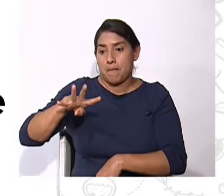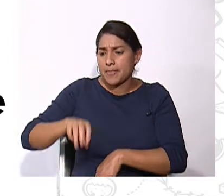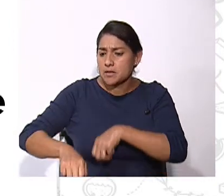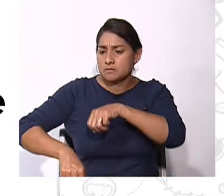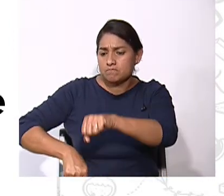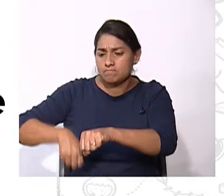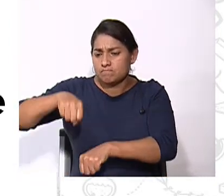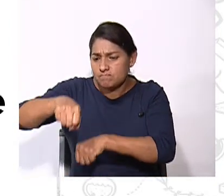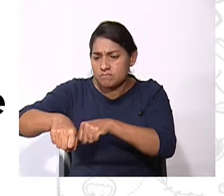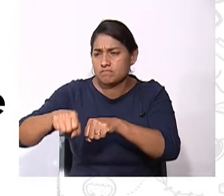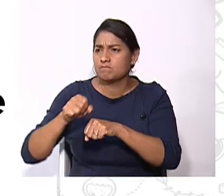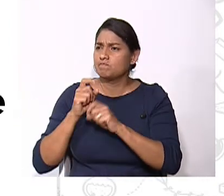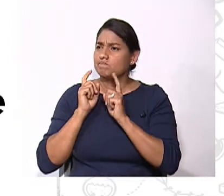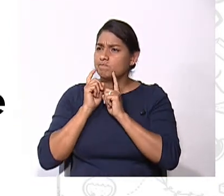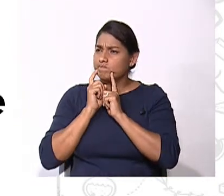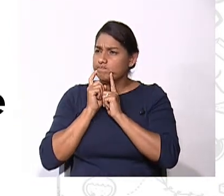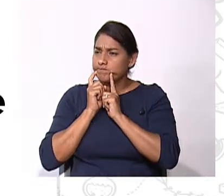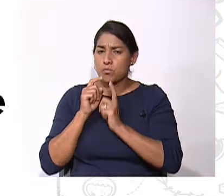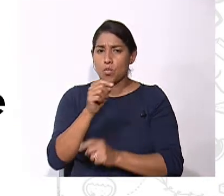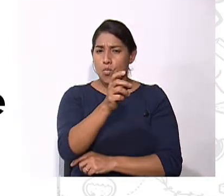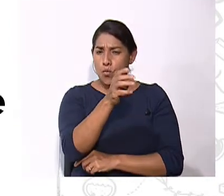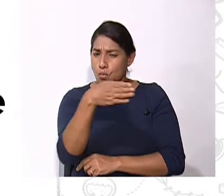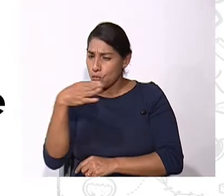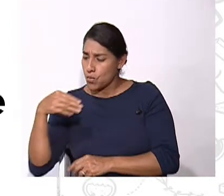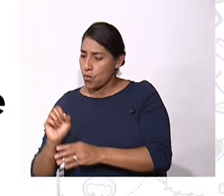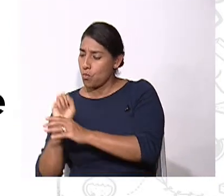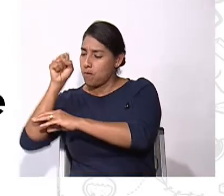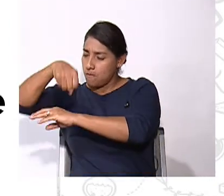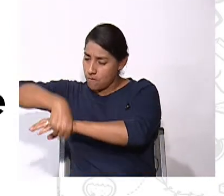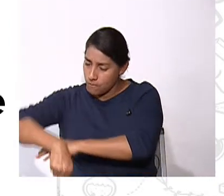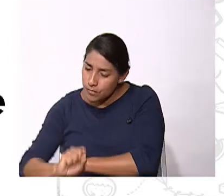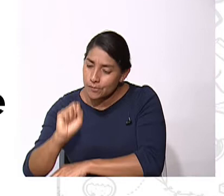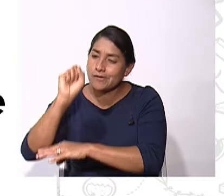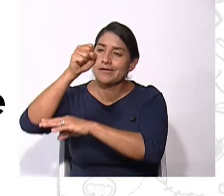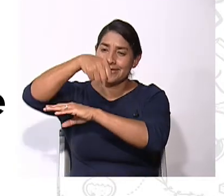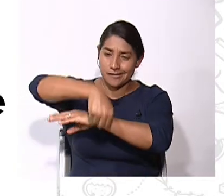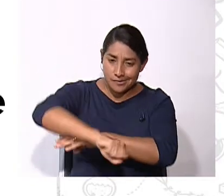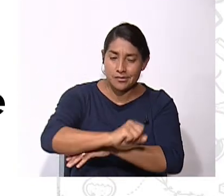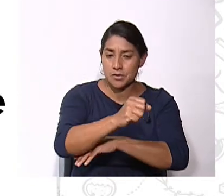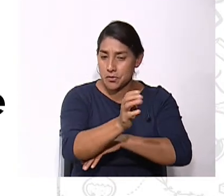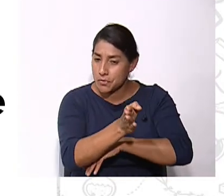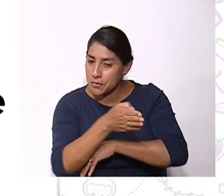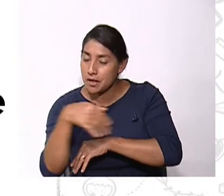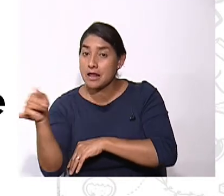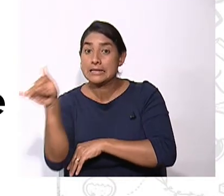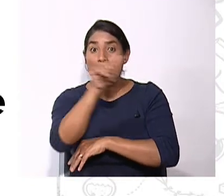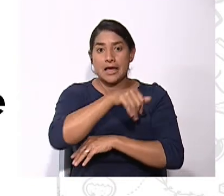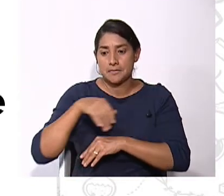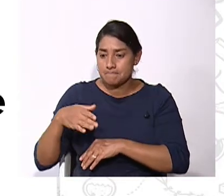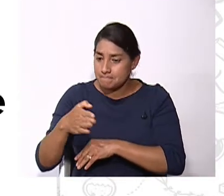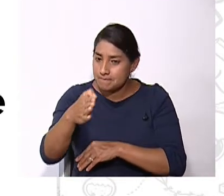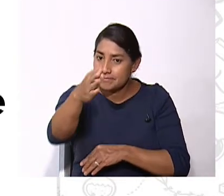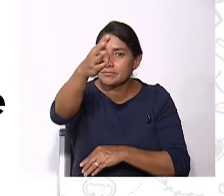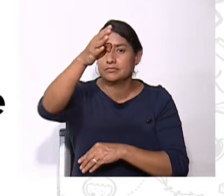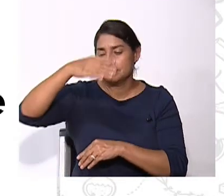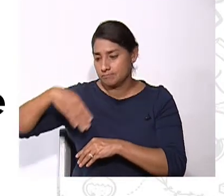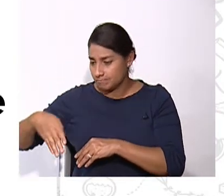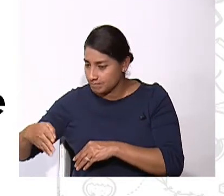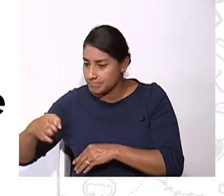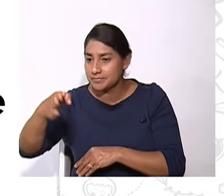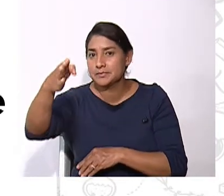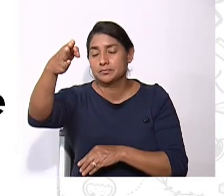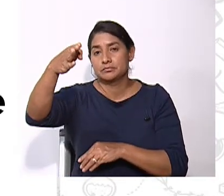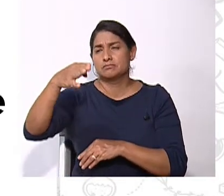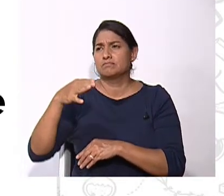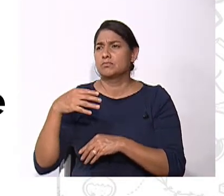patas traseras. Delfines y las ballenas nadan como si fuesen peces.